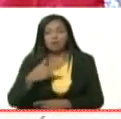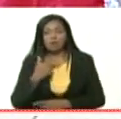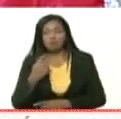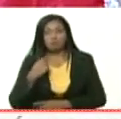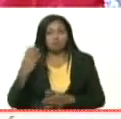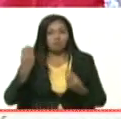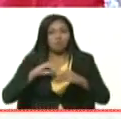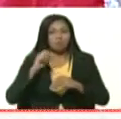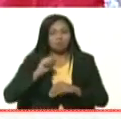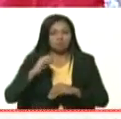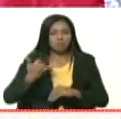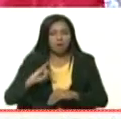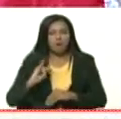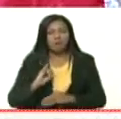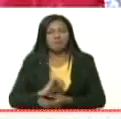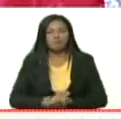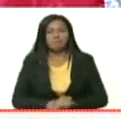acuerdo.